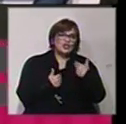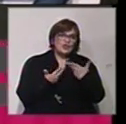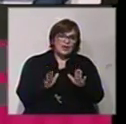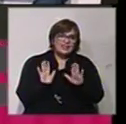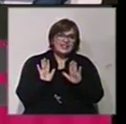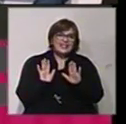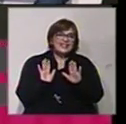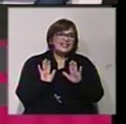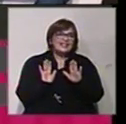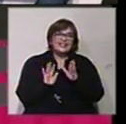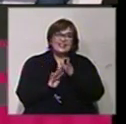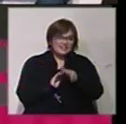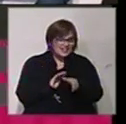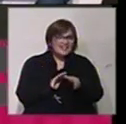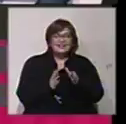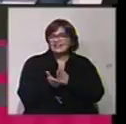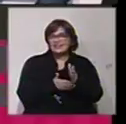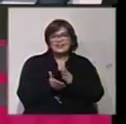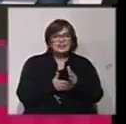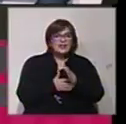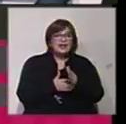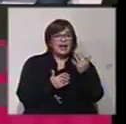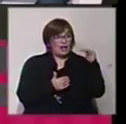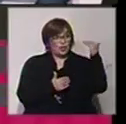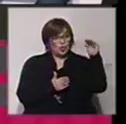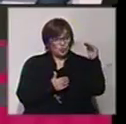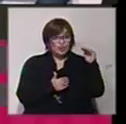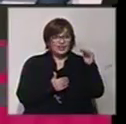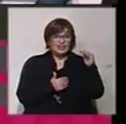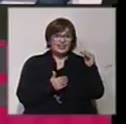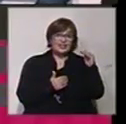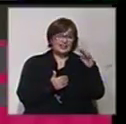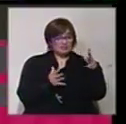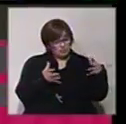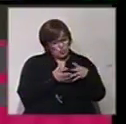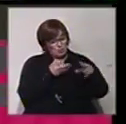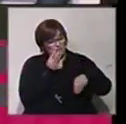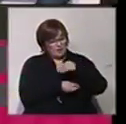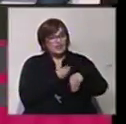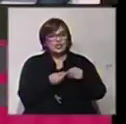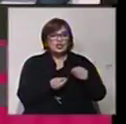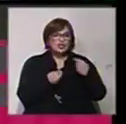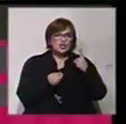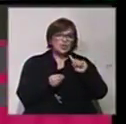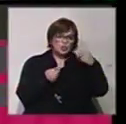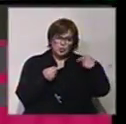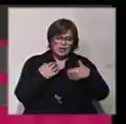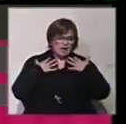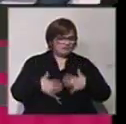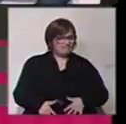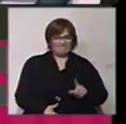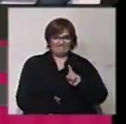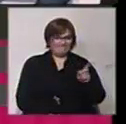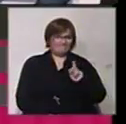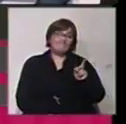primeras ediciones y ves que, claro, el público es más grande, incluso incorpora a la familia. Sí, yo sí. Nunca curtí cosplay. ¿No? No. Pero